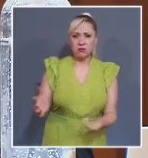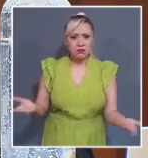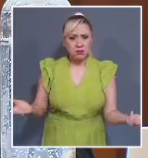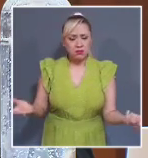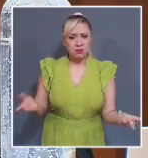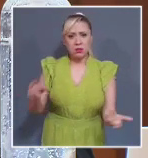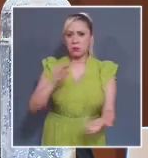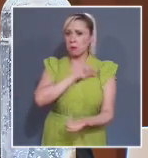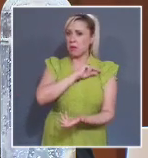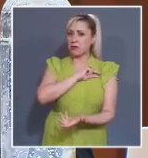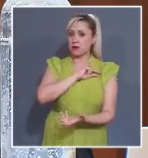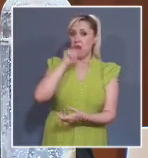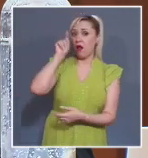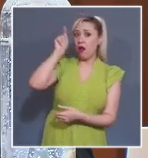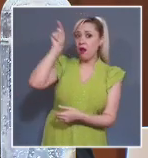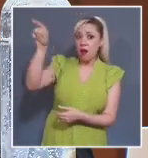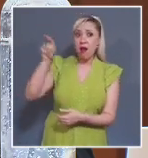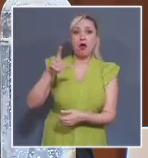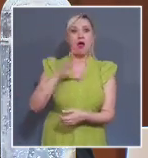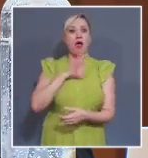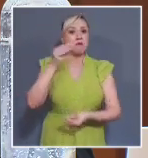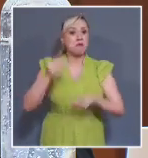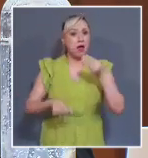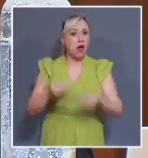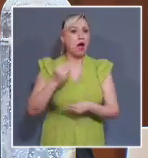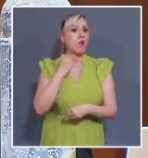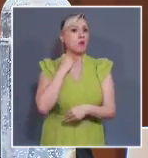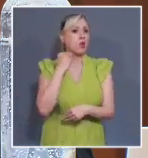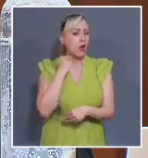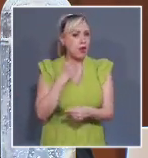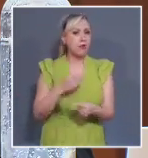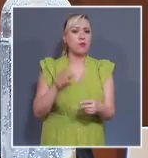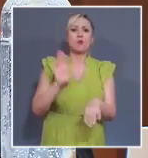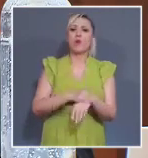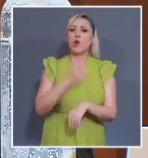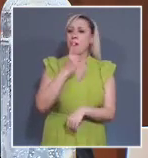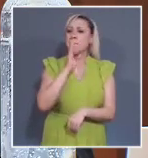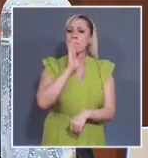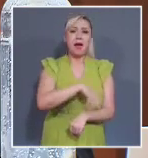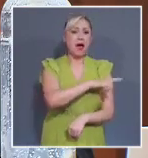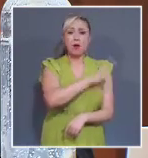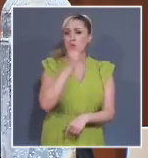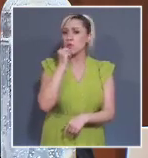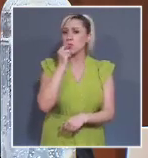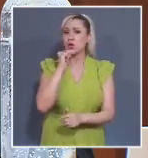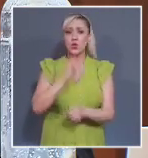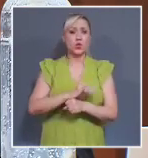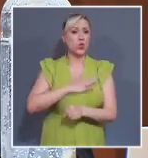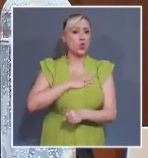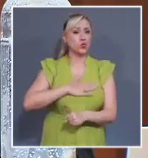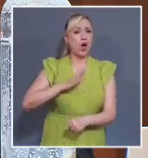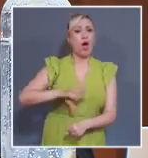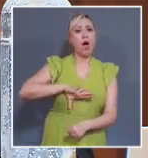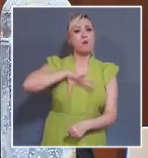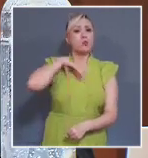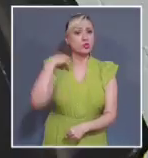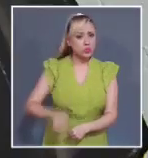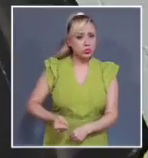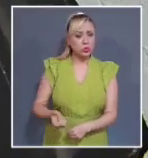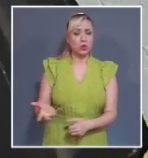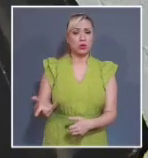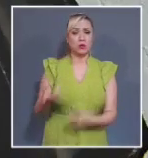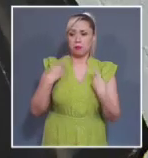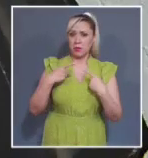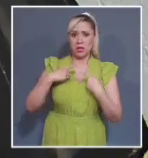la independencia de los magistrados y abogados por la actuación de las autoridades y el Relator Especial sobre los derechos de personas con discapacidad.